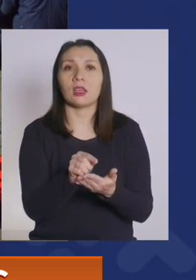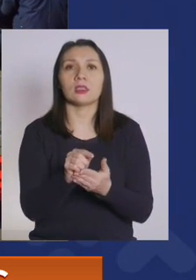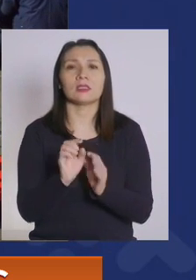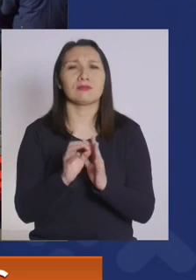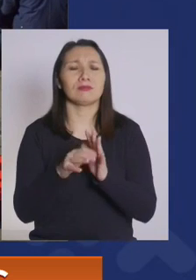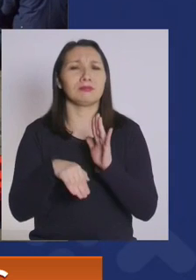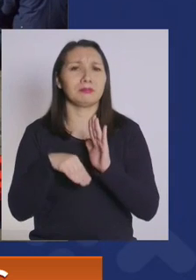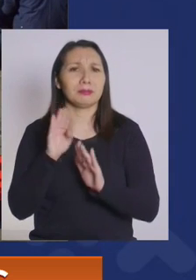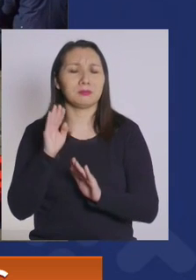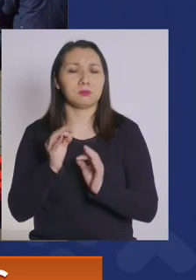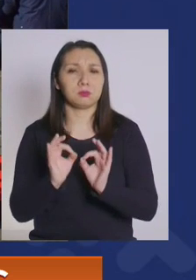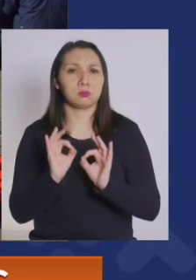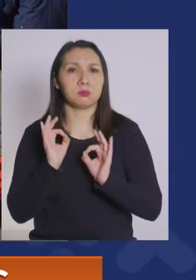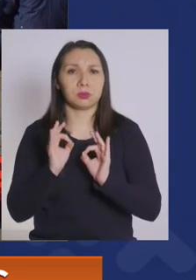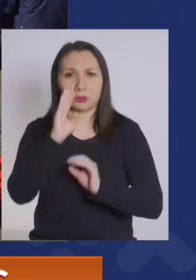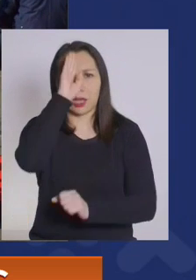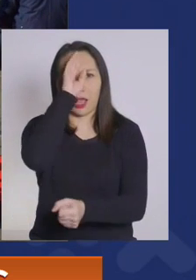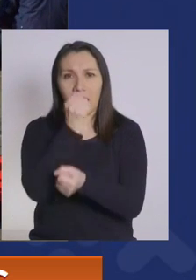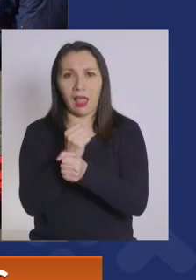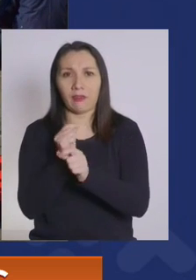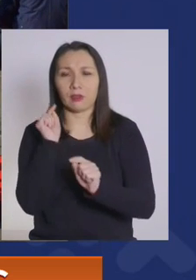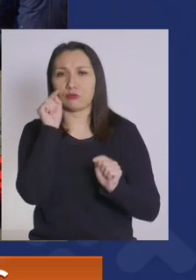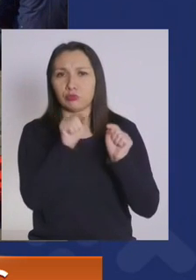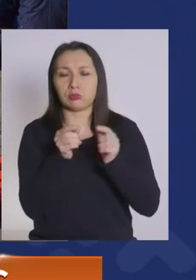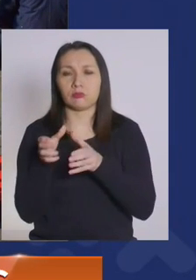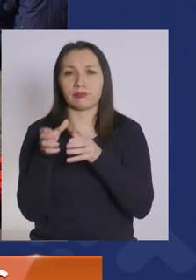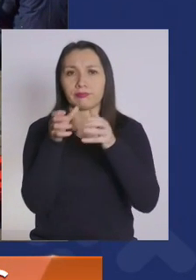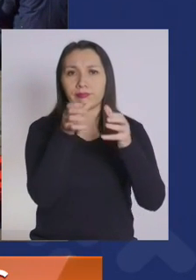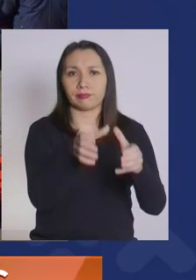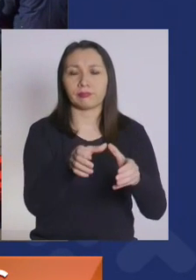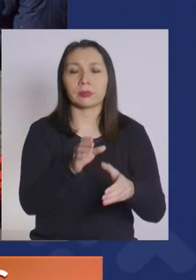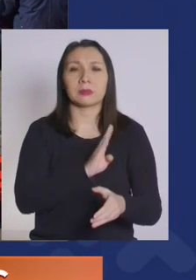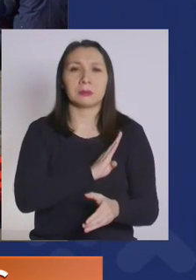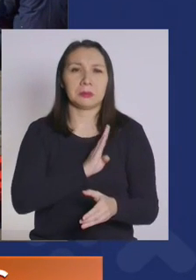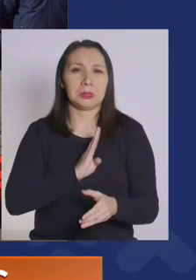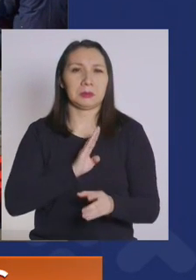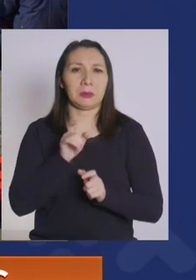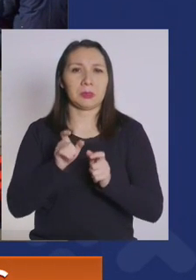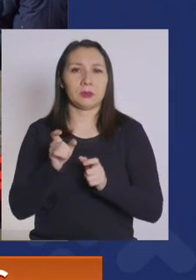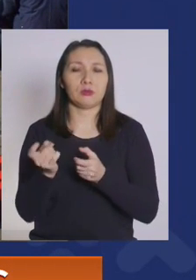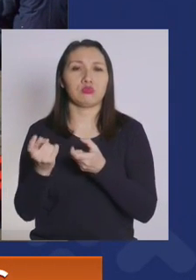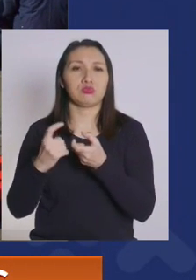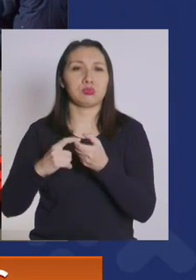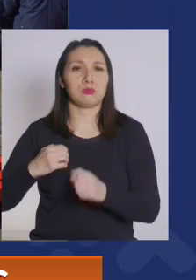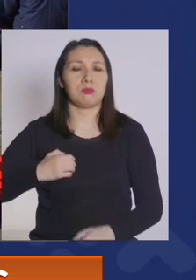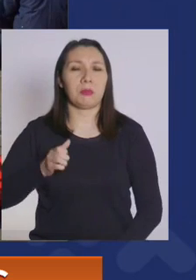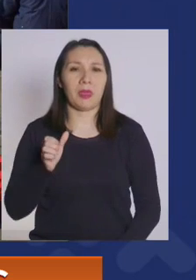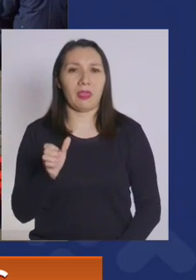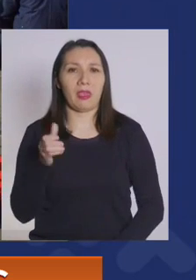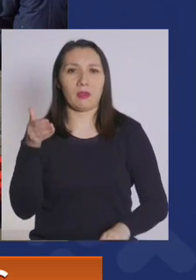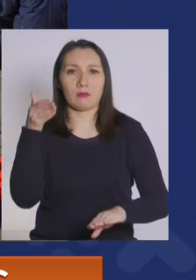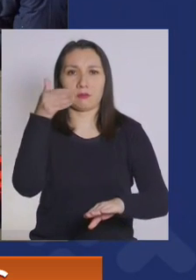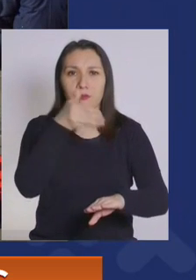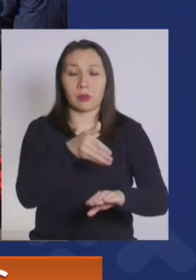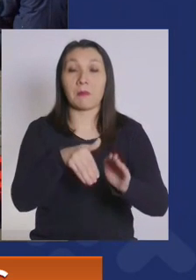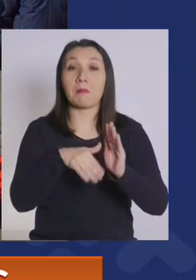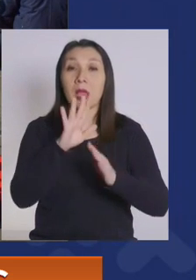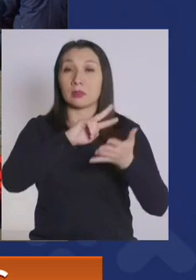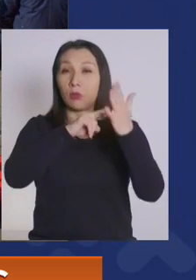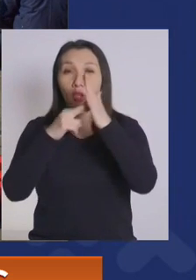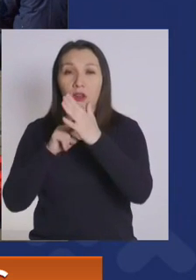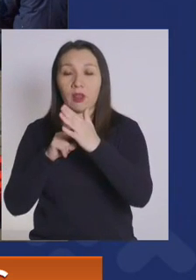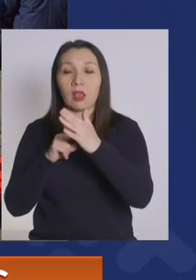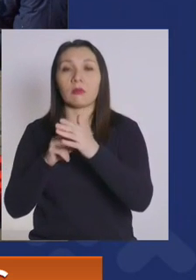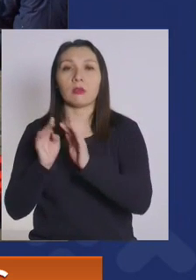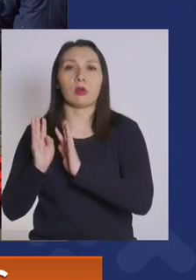dotación extraordinaria de carabineros y de miembros de la Policía de Investigaciones a la zona donde están los mayores problemas,